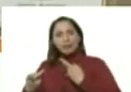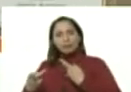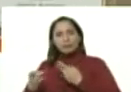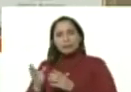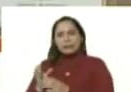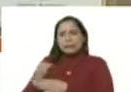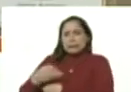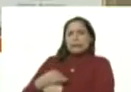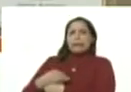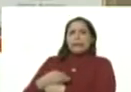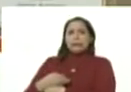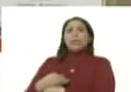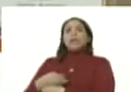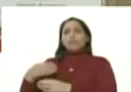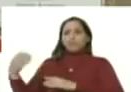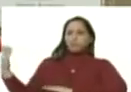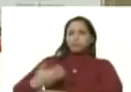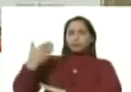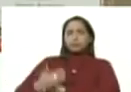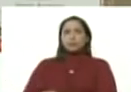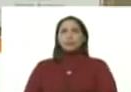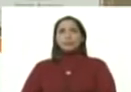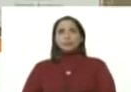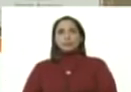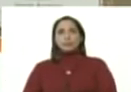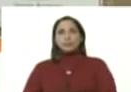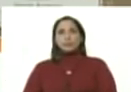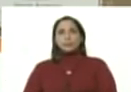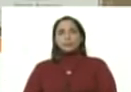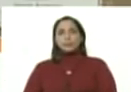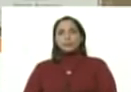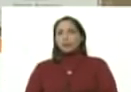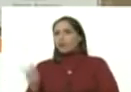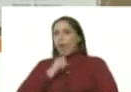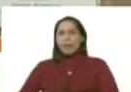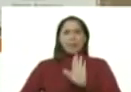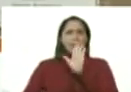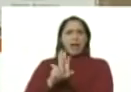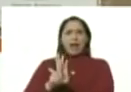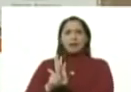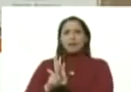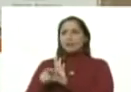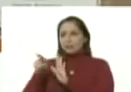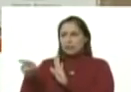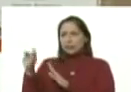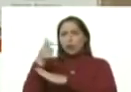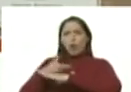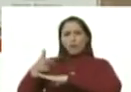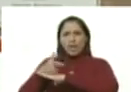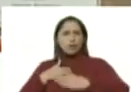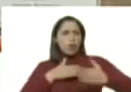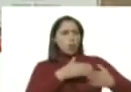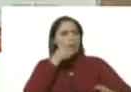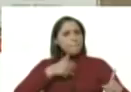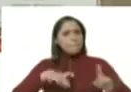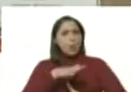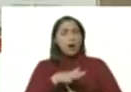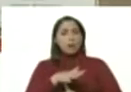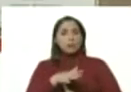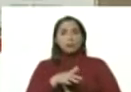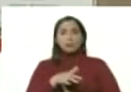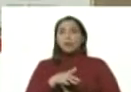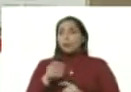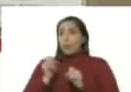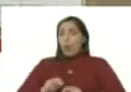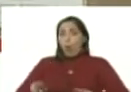las medidas coercitivas unilaterales, arbitrarias, ilegales de ese gobierno contra un pueblo. Y si no es en Naciones